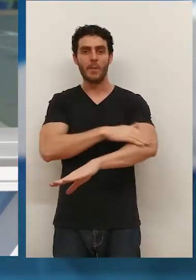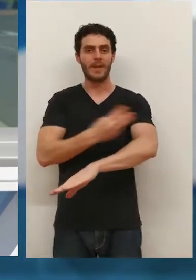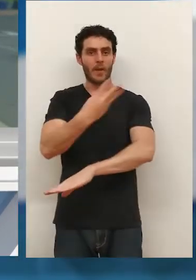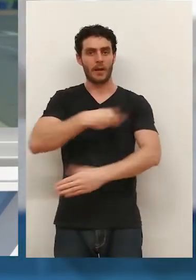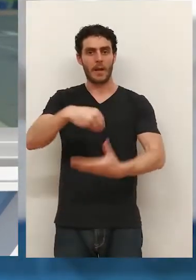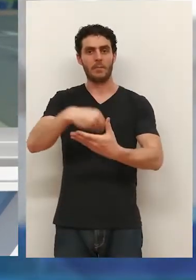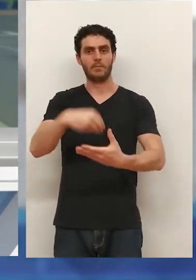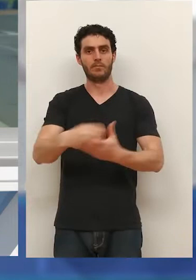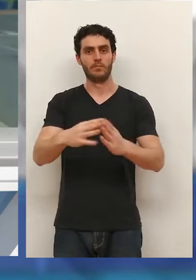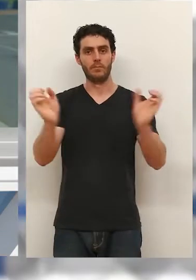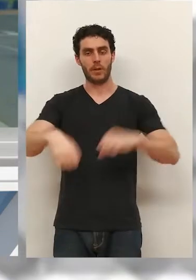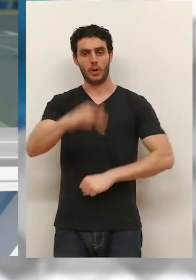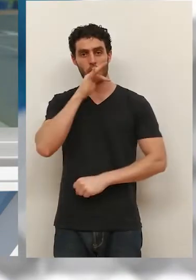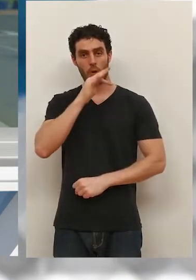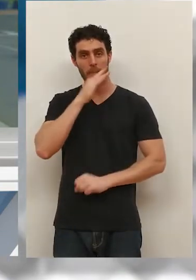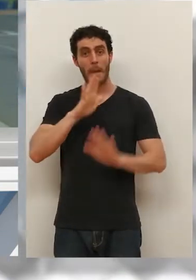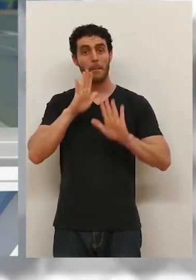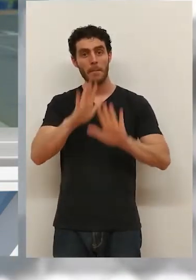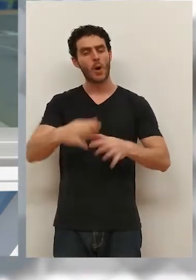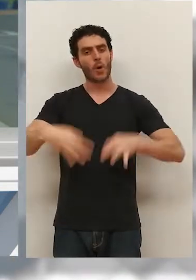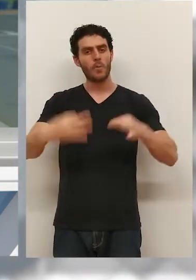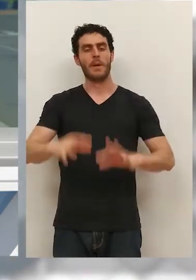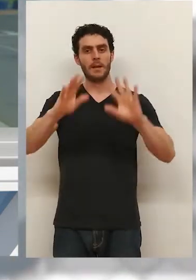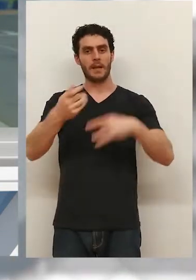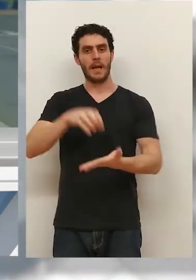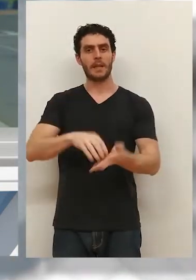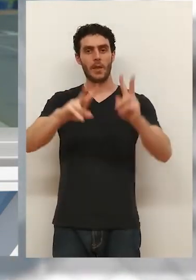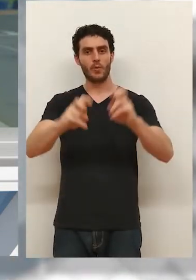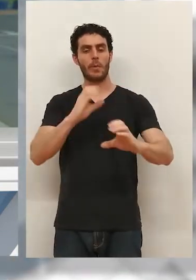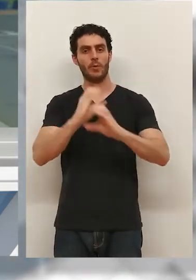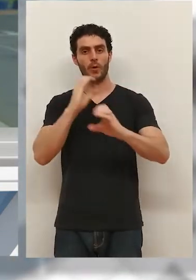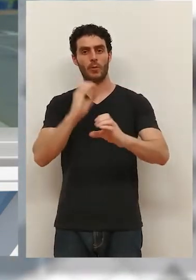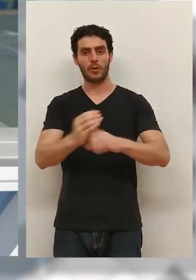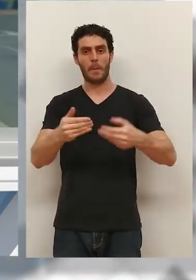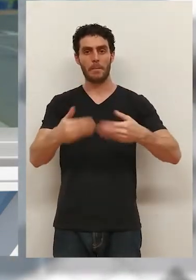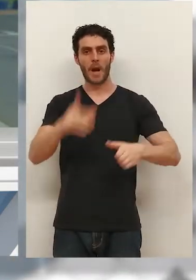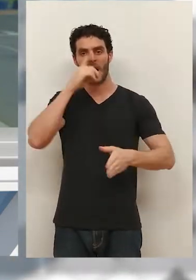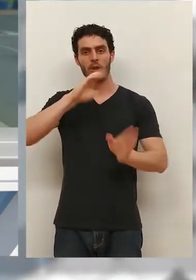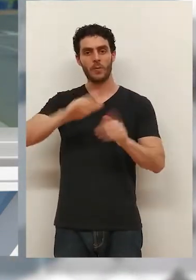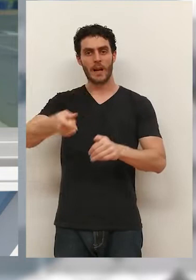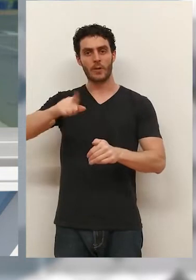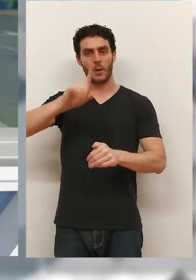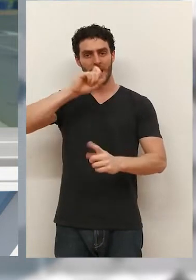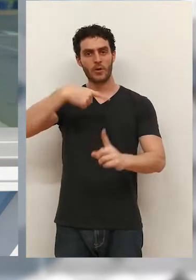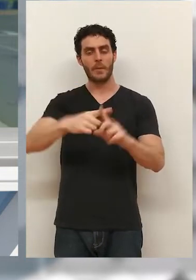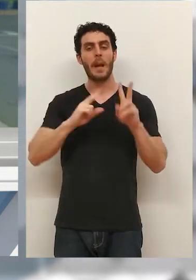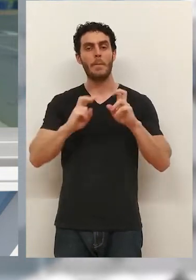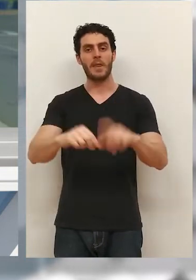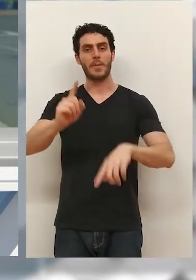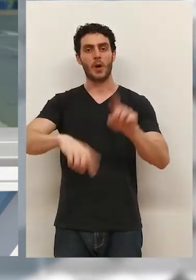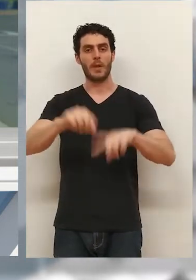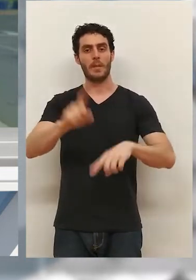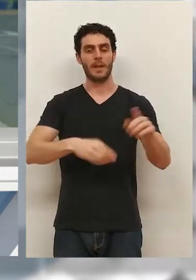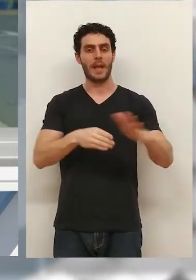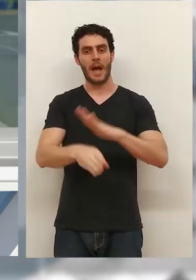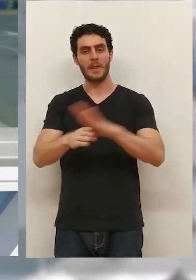3 administraciones implicadas no han concretado. Lo que sí se ha confirmado es que la nueva estación de autobuses se abrirá a finales de año o principios del que viene,